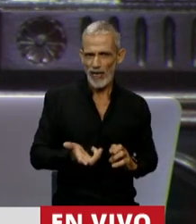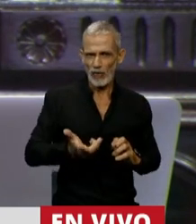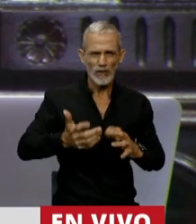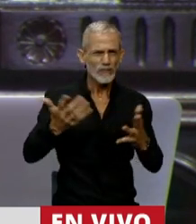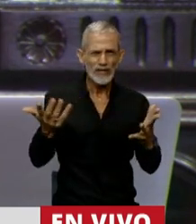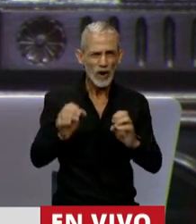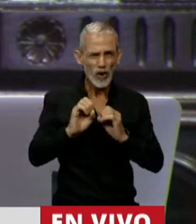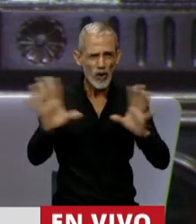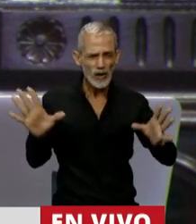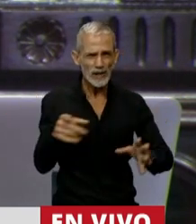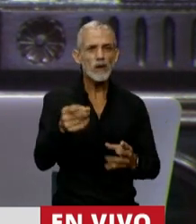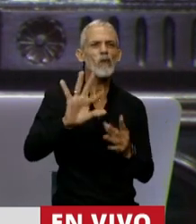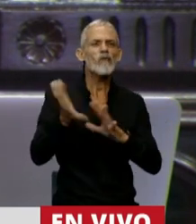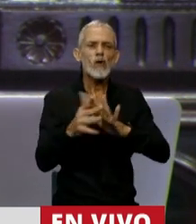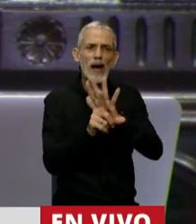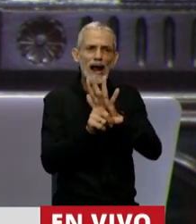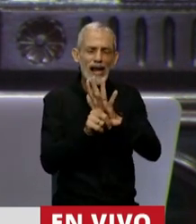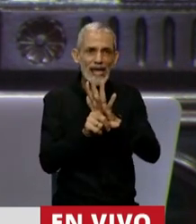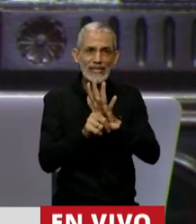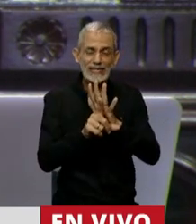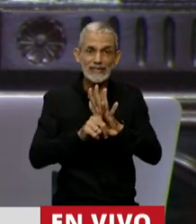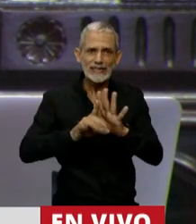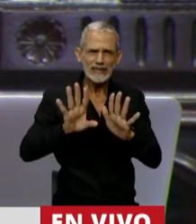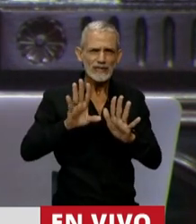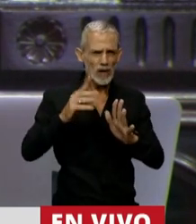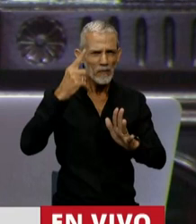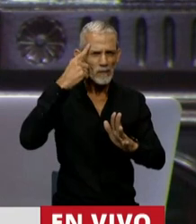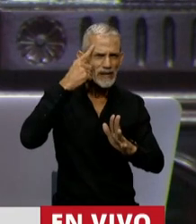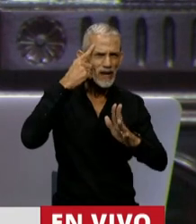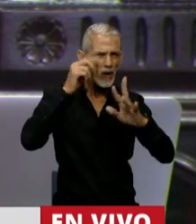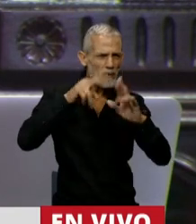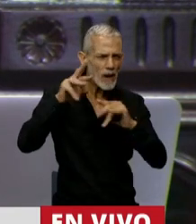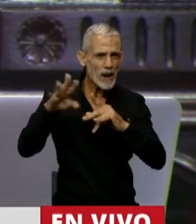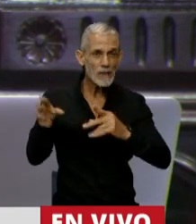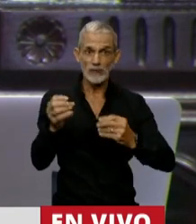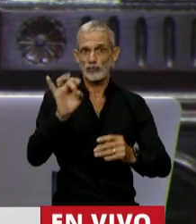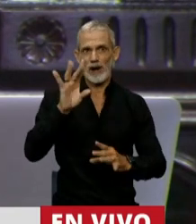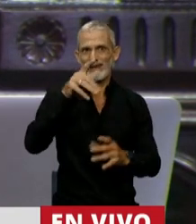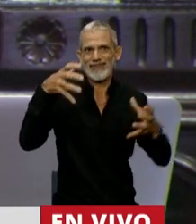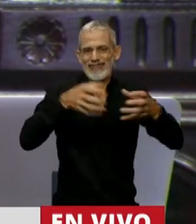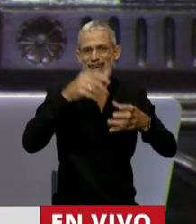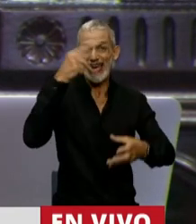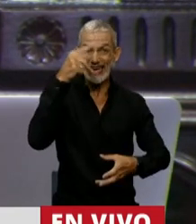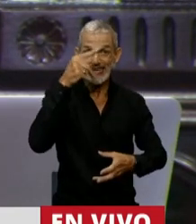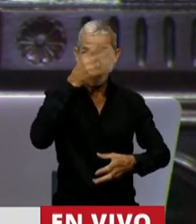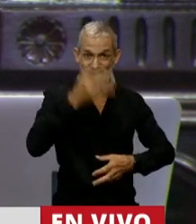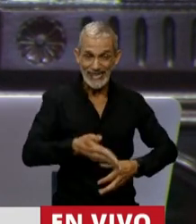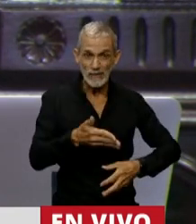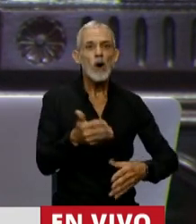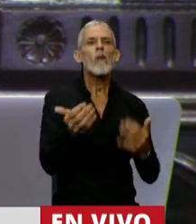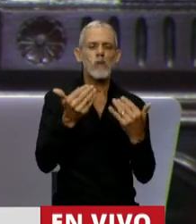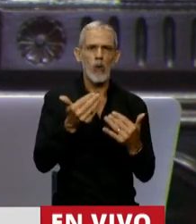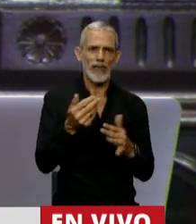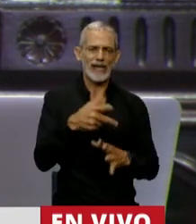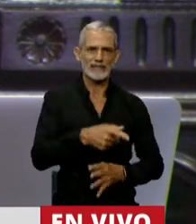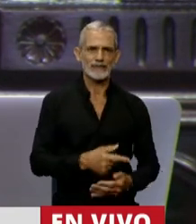tan diabólica, por decirlo de alguna forma, tan ingeniosa, tan macabra, que solo el kirchnerismo es capaz